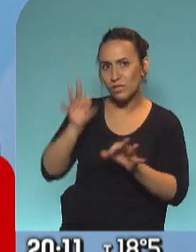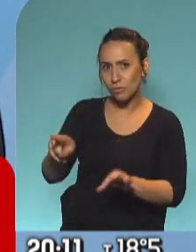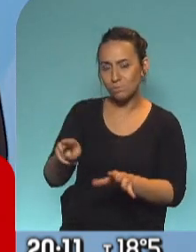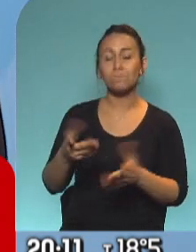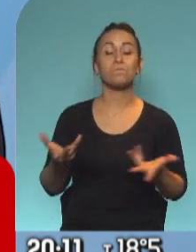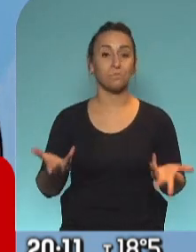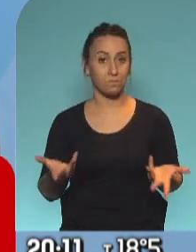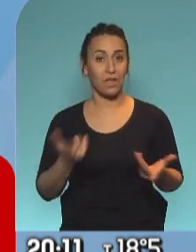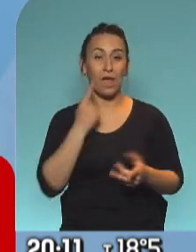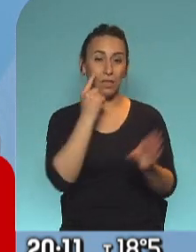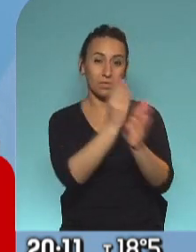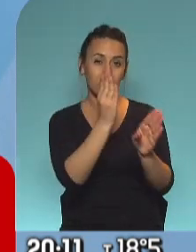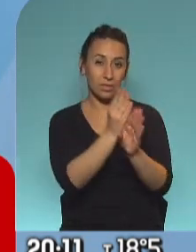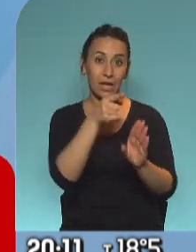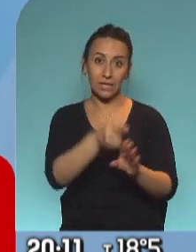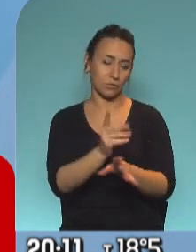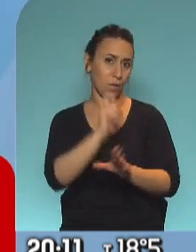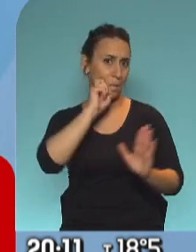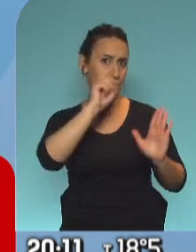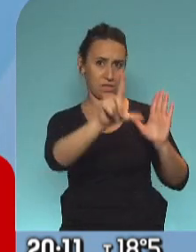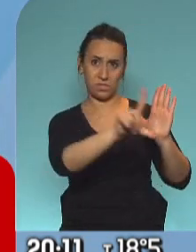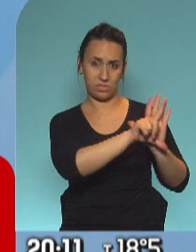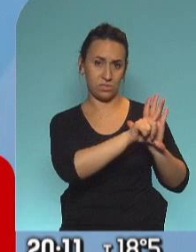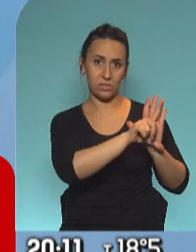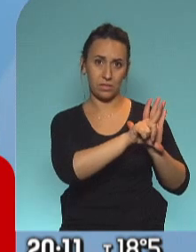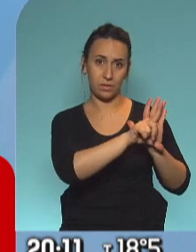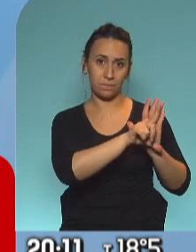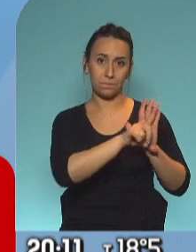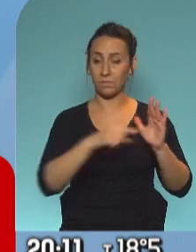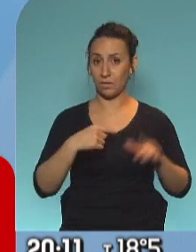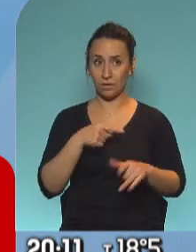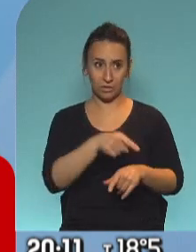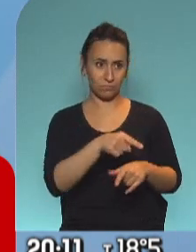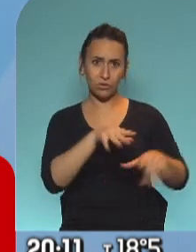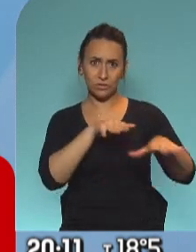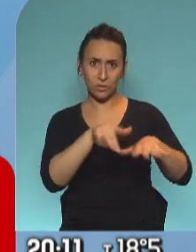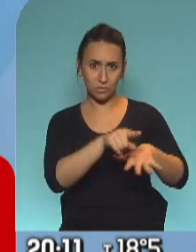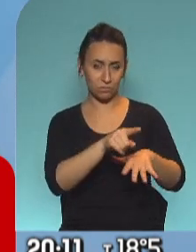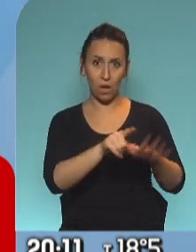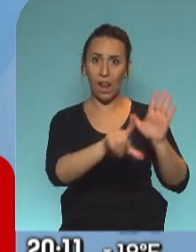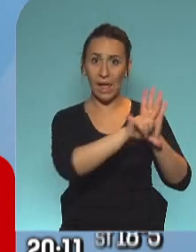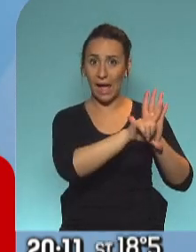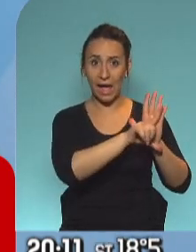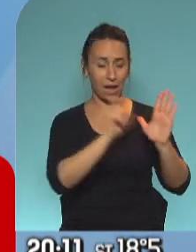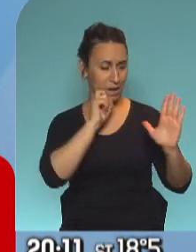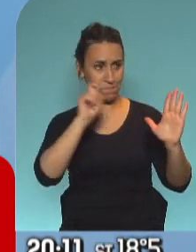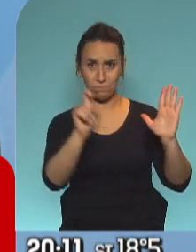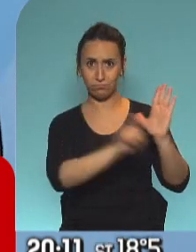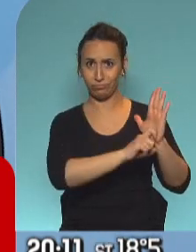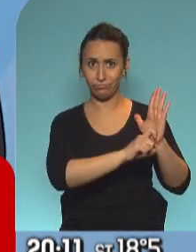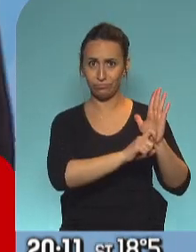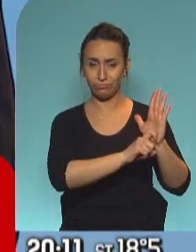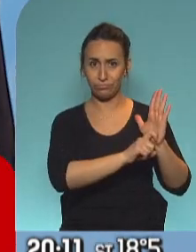ley de inteligencia es un hecho delictivo. Estamos claramente en presencia de un hecho absolutamente ilegal, pero esto